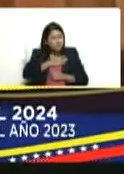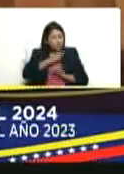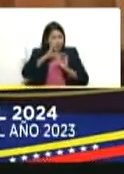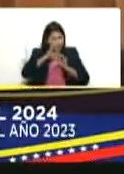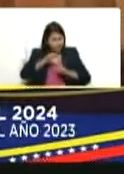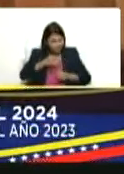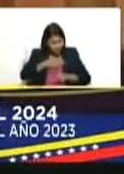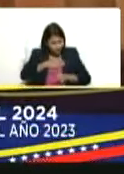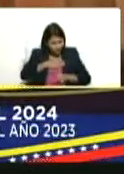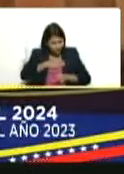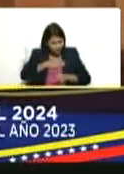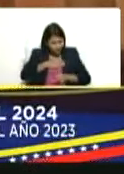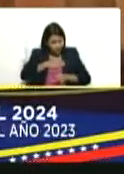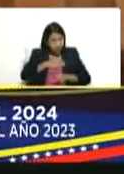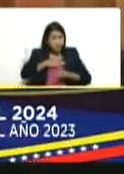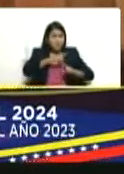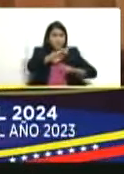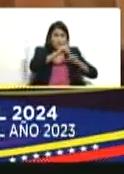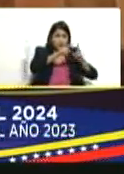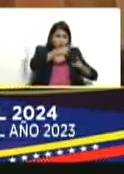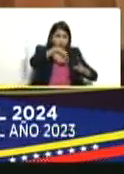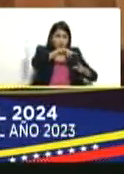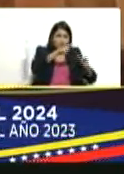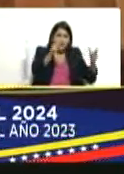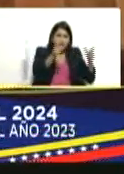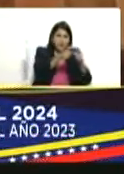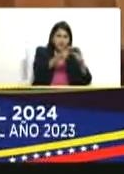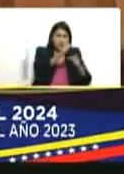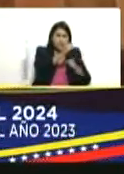le dije consulte al equipo, nosotros somos un equipo.